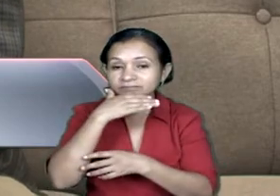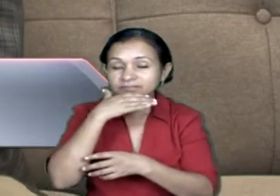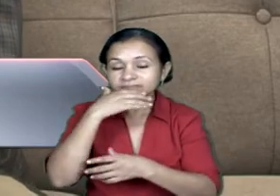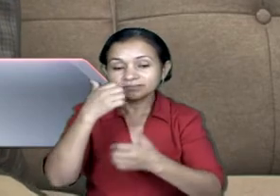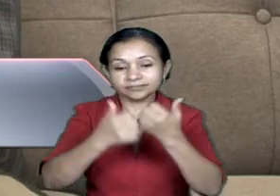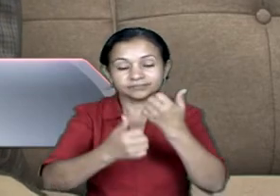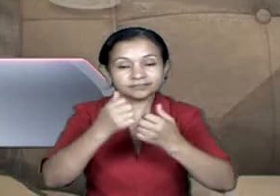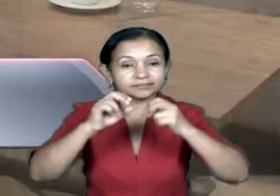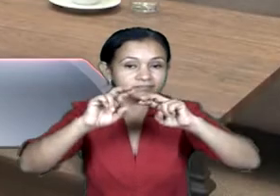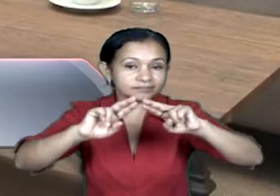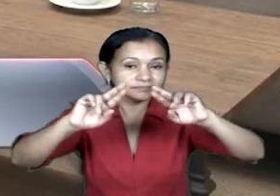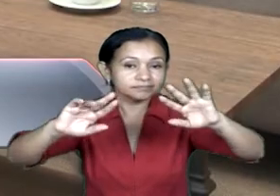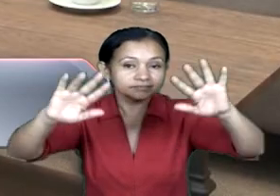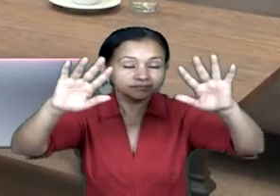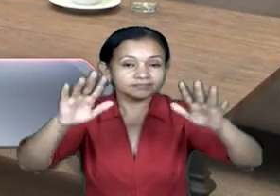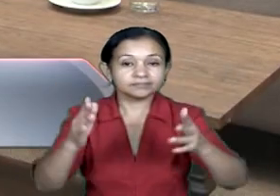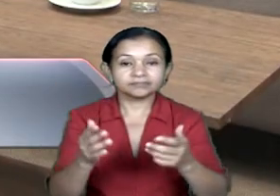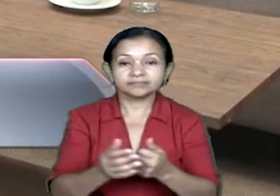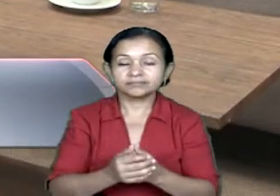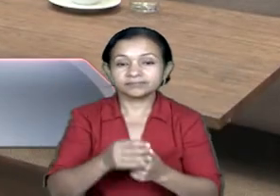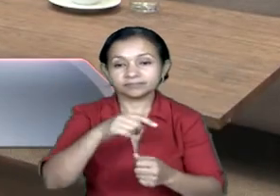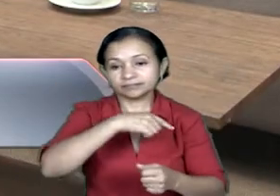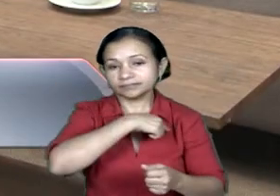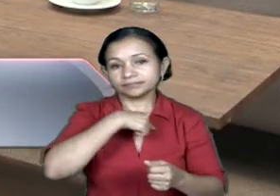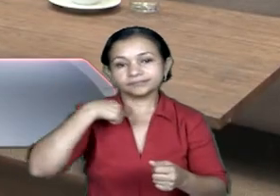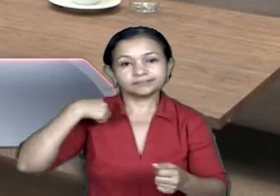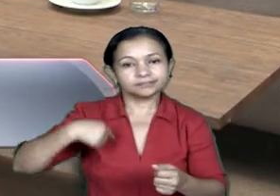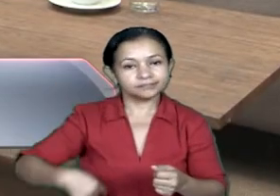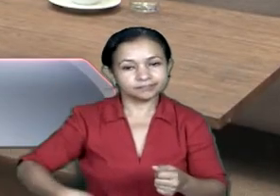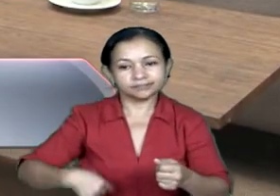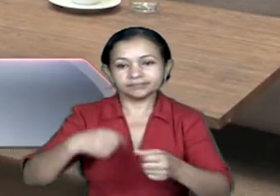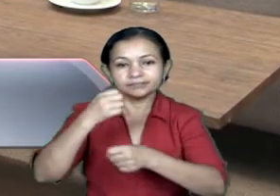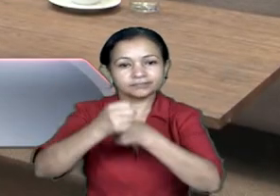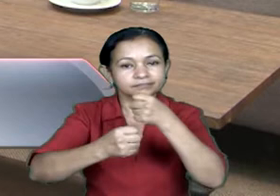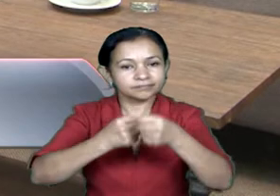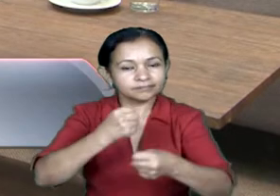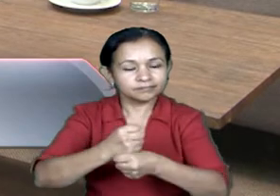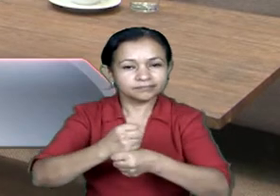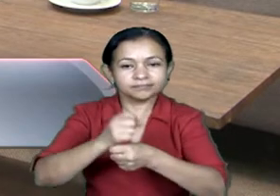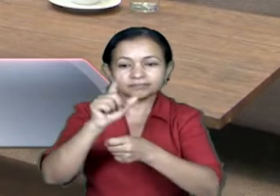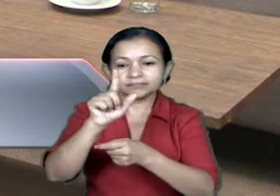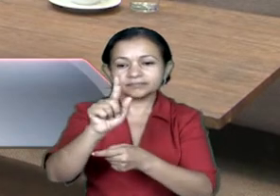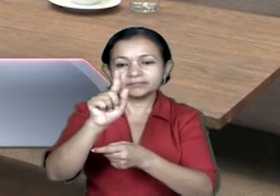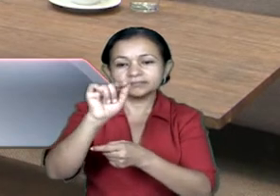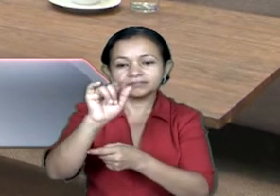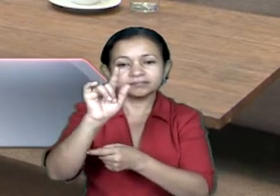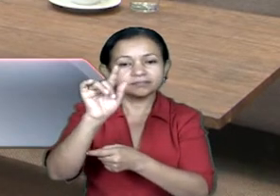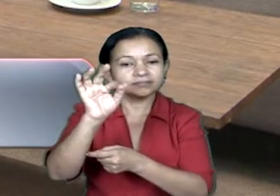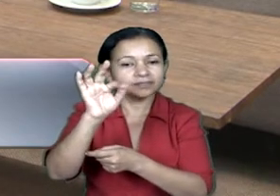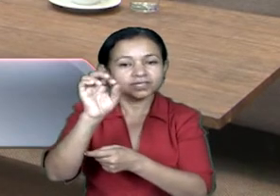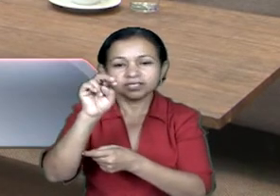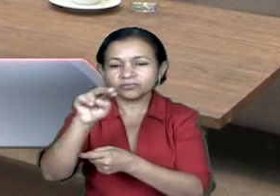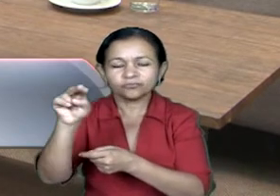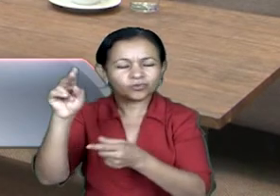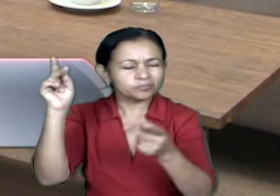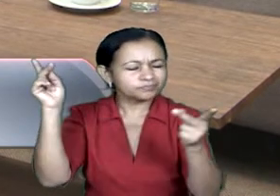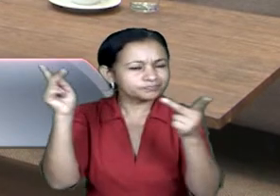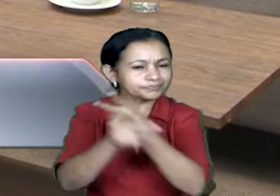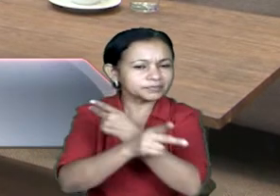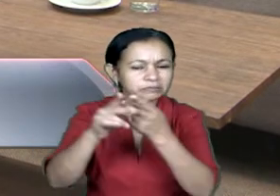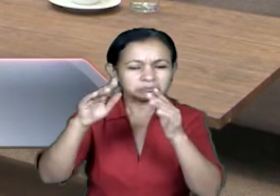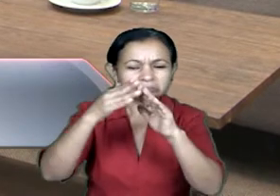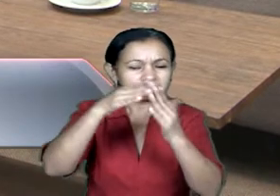desastres naturales. En Taiwán, todos los años tenemos tifones, destructivos tifones.